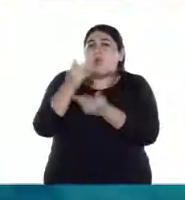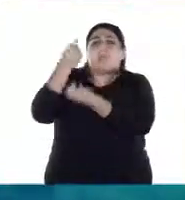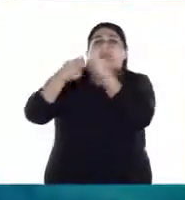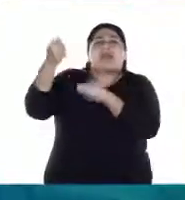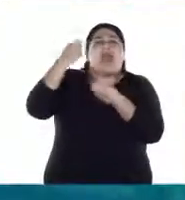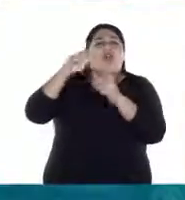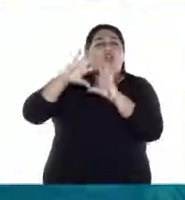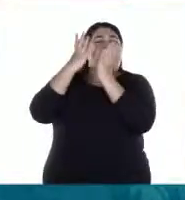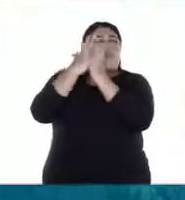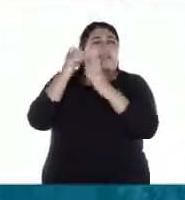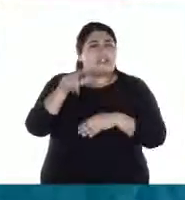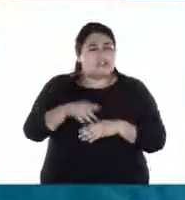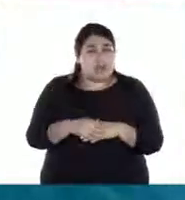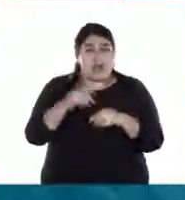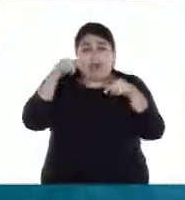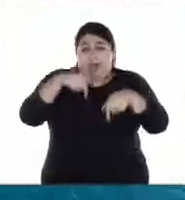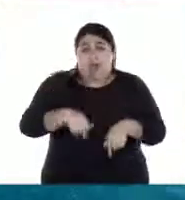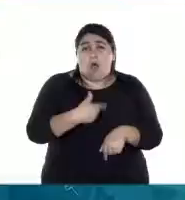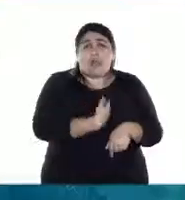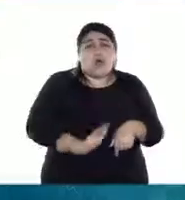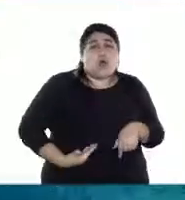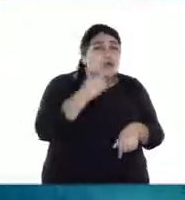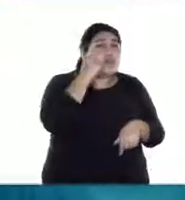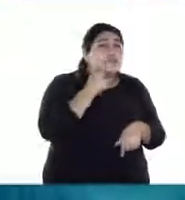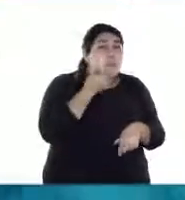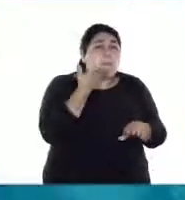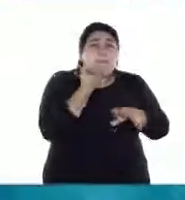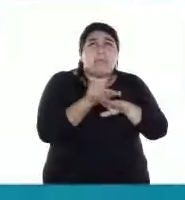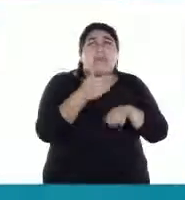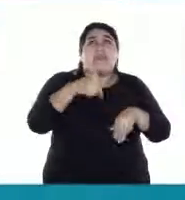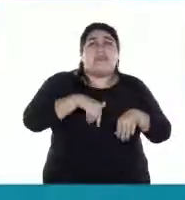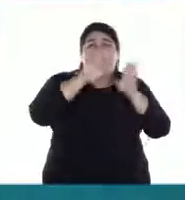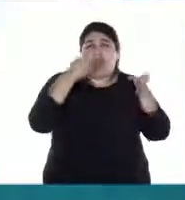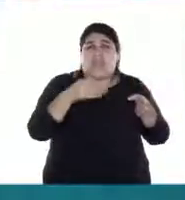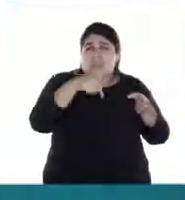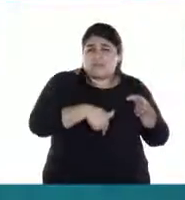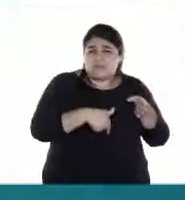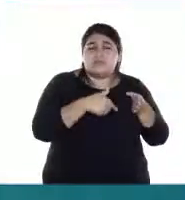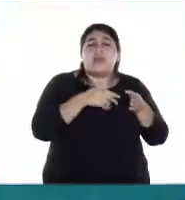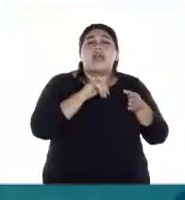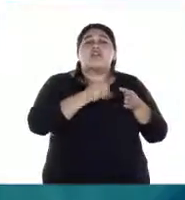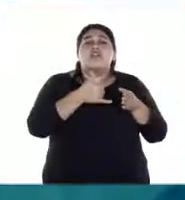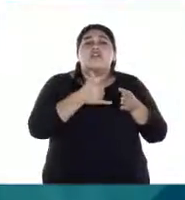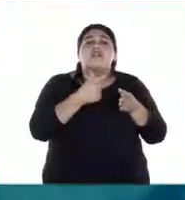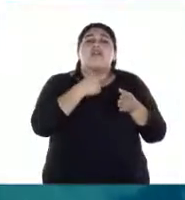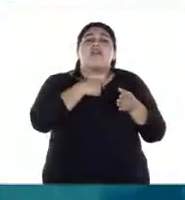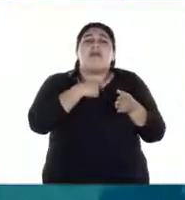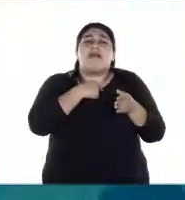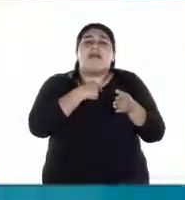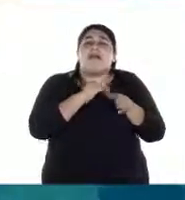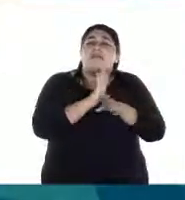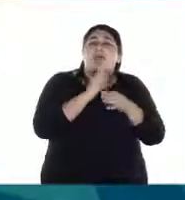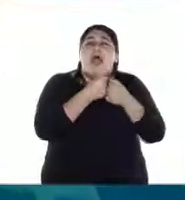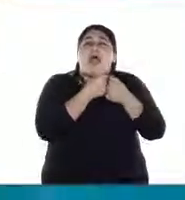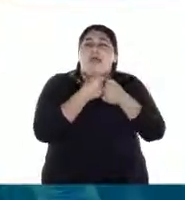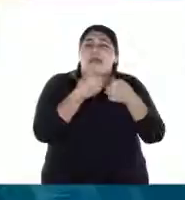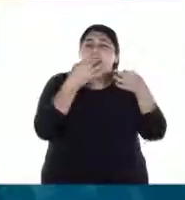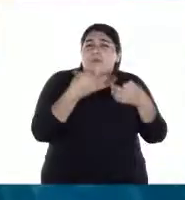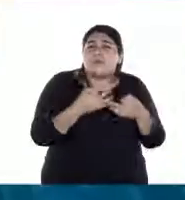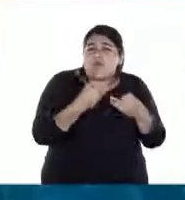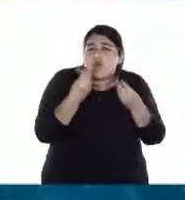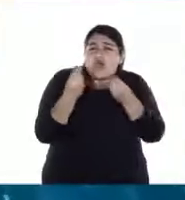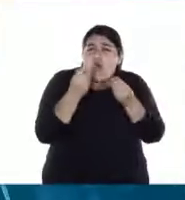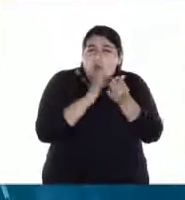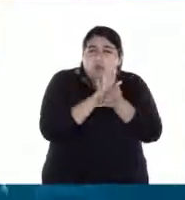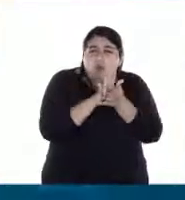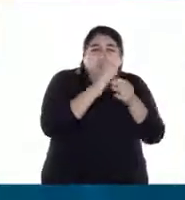vacunas. Ahora el gobierno de Kicillof le pide a esta legislatura las manos libres para garantizarle condiciones leoninas a estas grandes